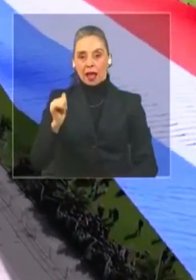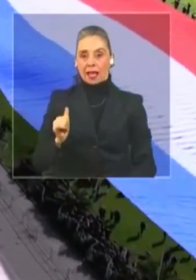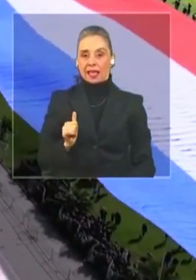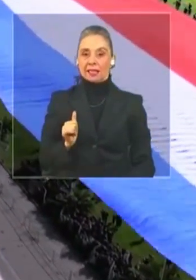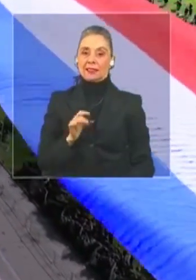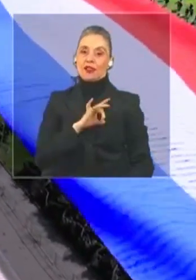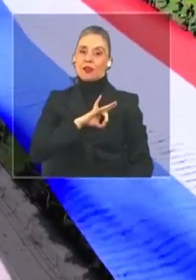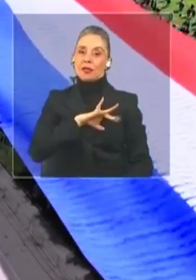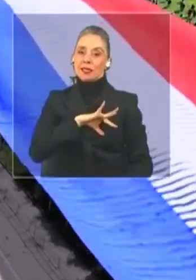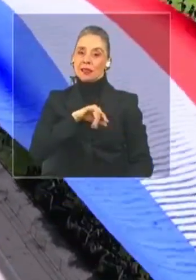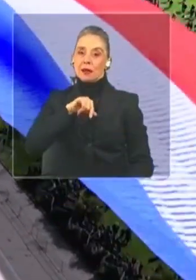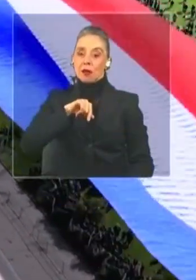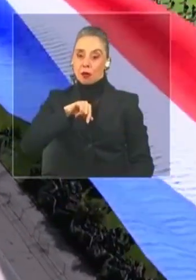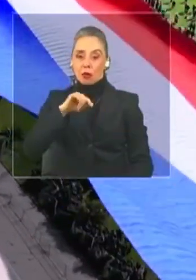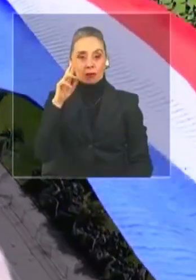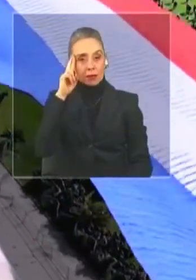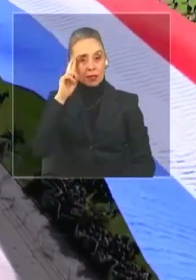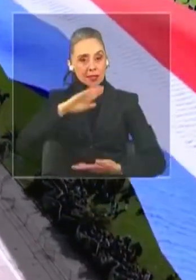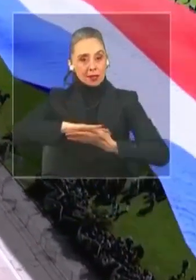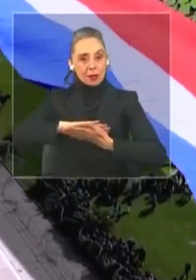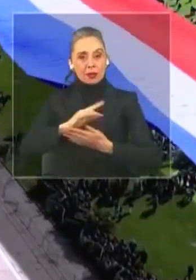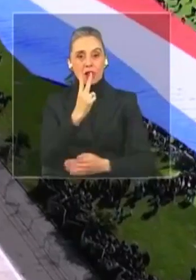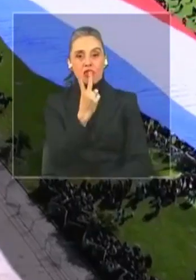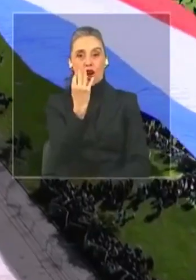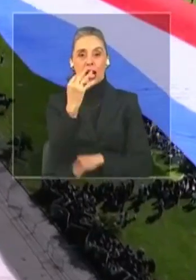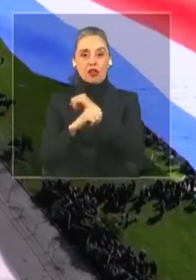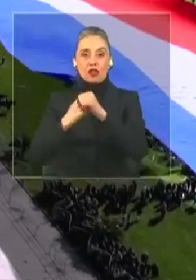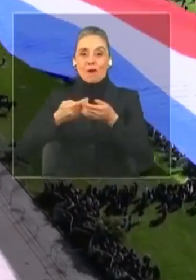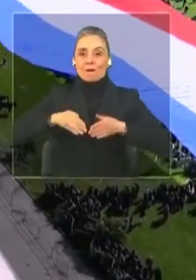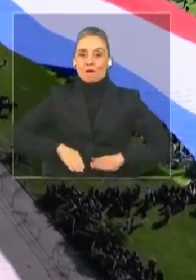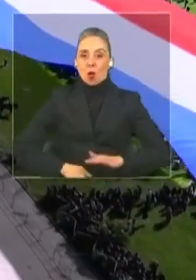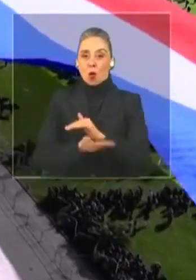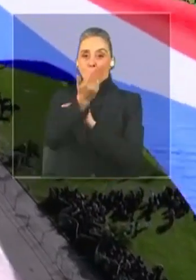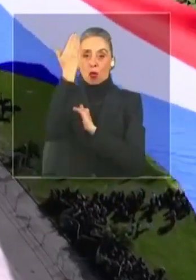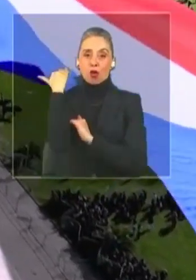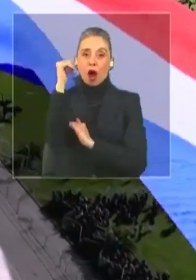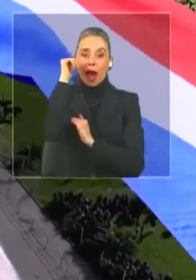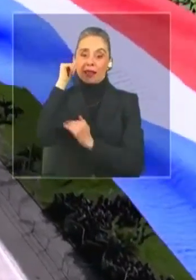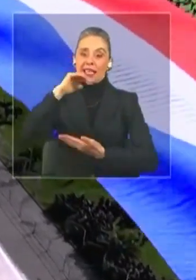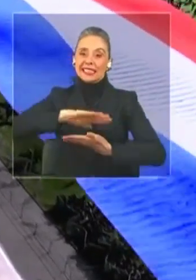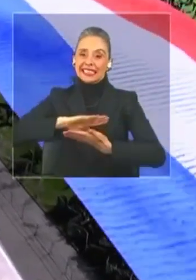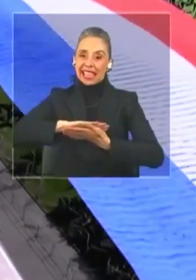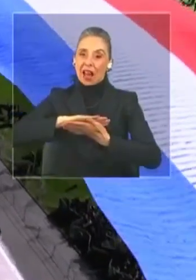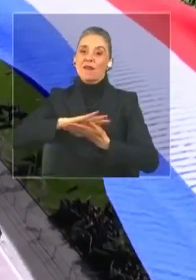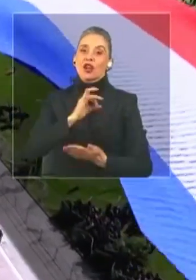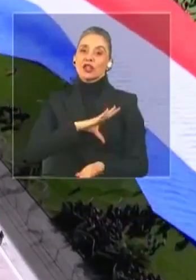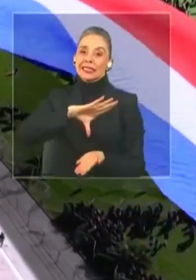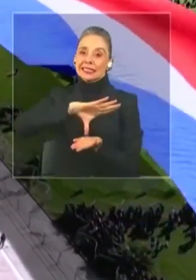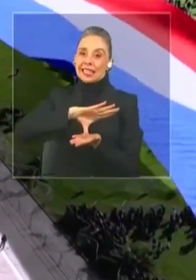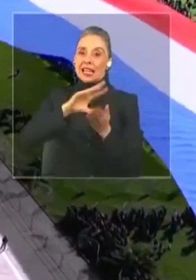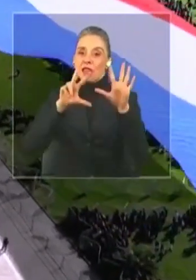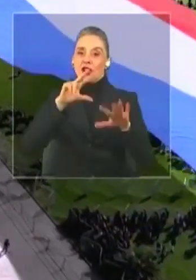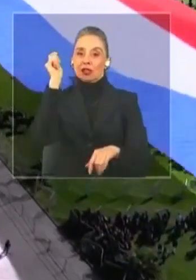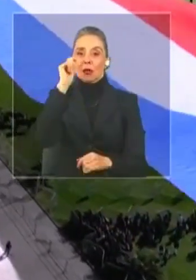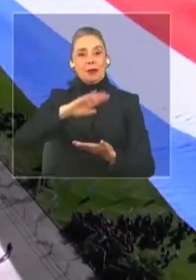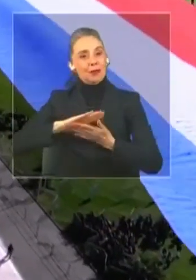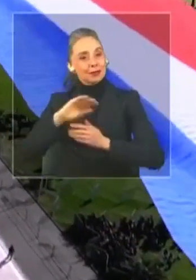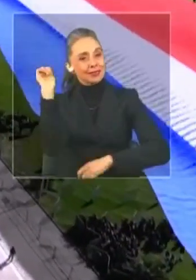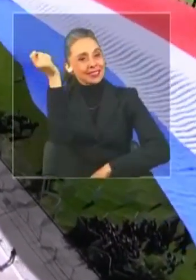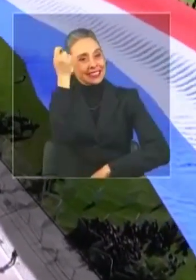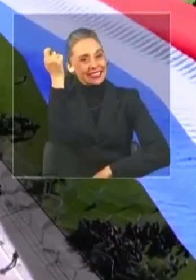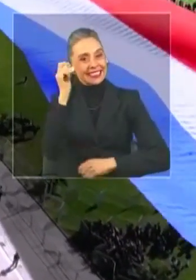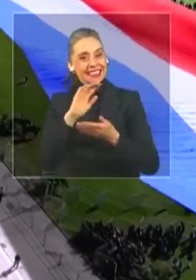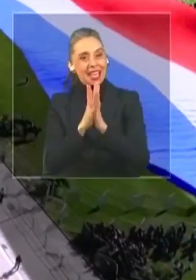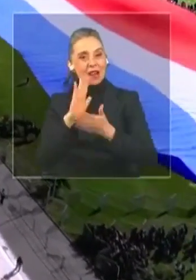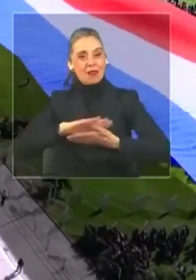de Chile, que hoy está conmemorando 214 años. Ayer fue la celebración de nuestro país, 18 de septiembre, bien celebrado en todo